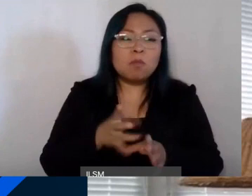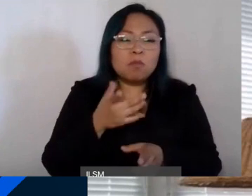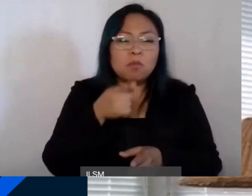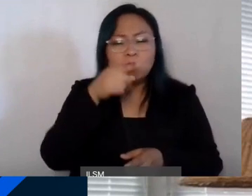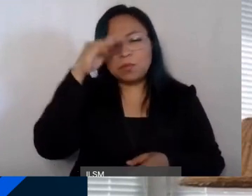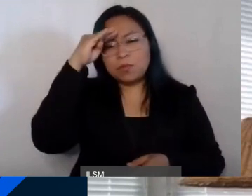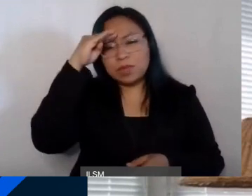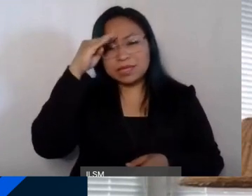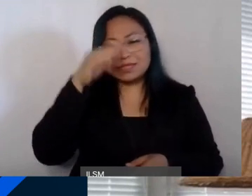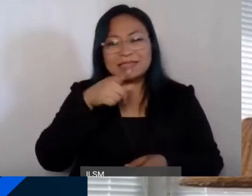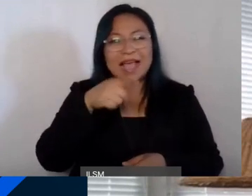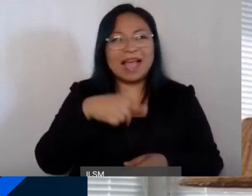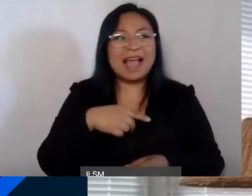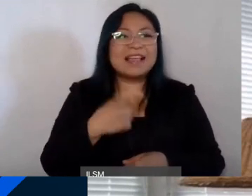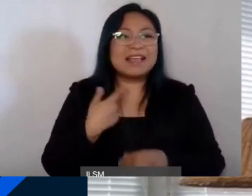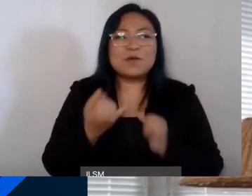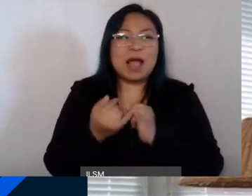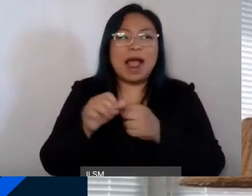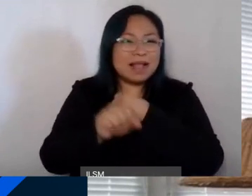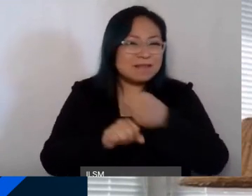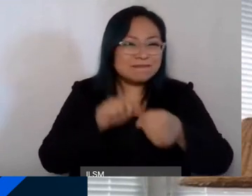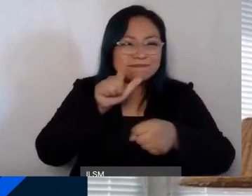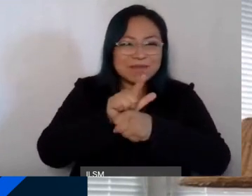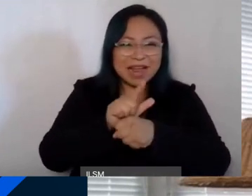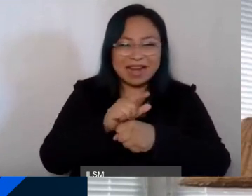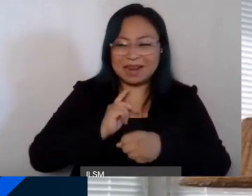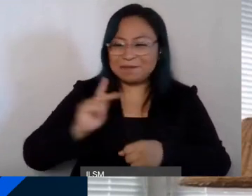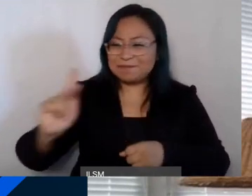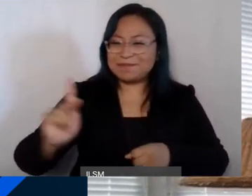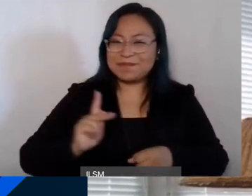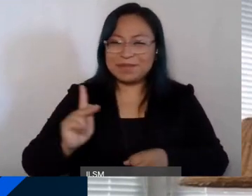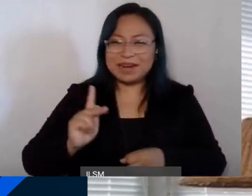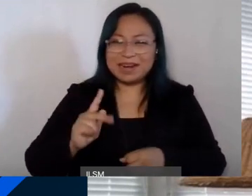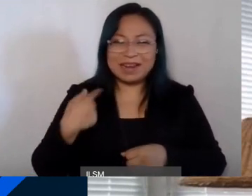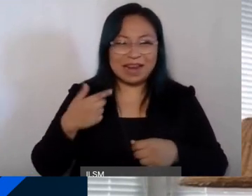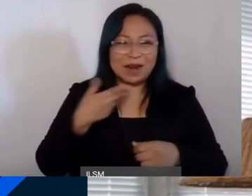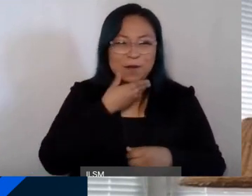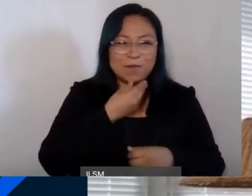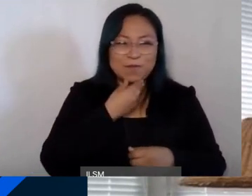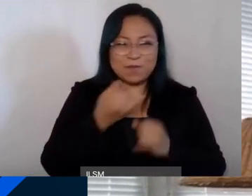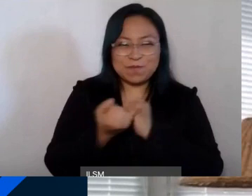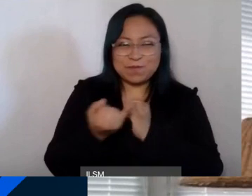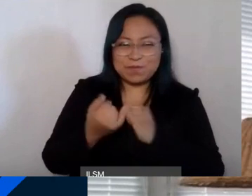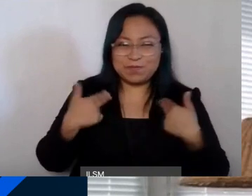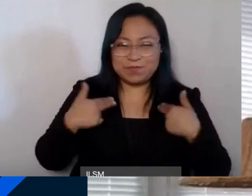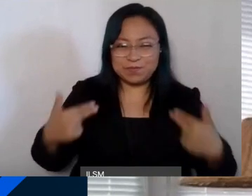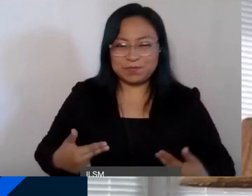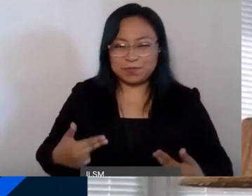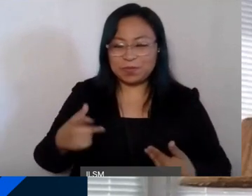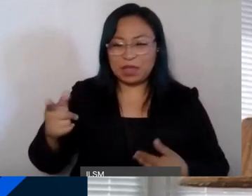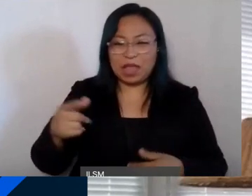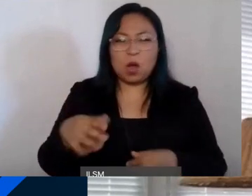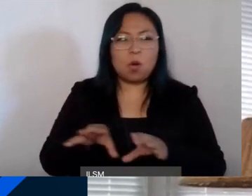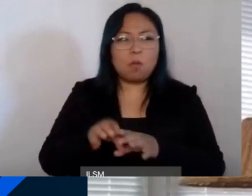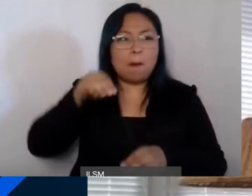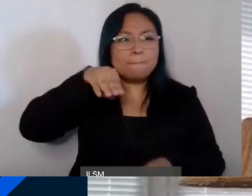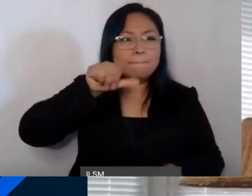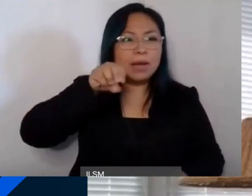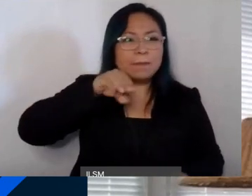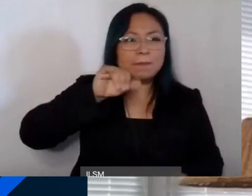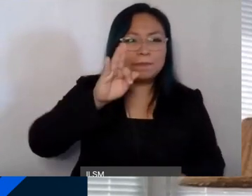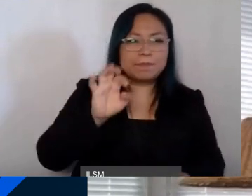mamíferos que son los más parecidos al hombre pues a lo mejor podríamos pensar que sí pero os voy a hablar de una serie de experimentos